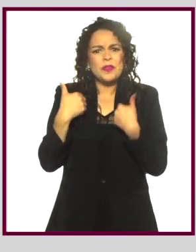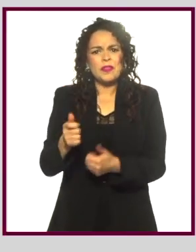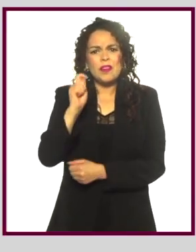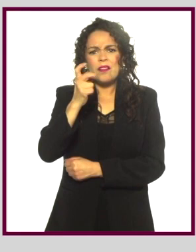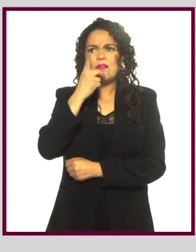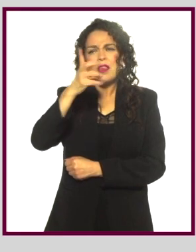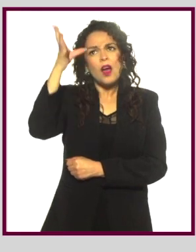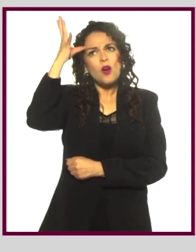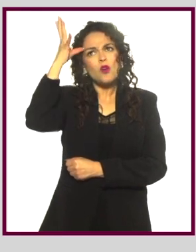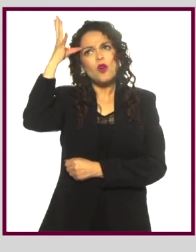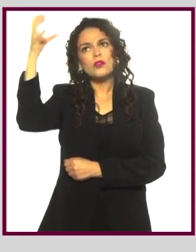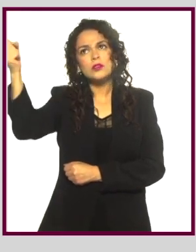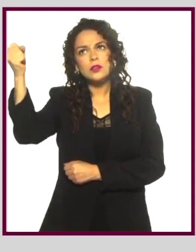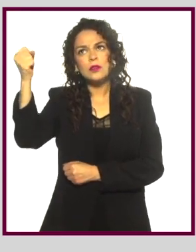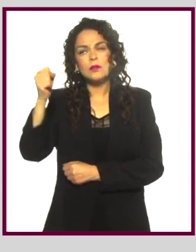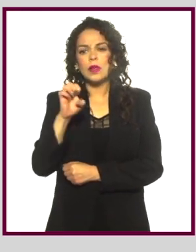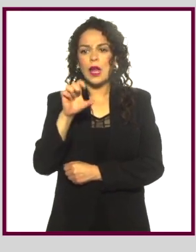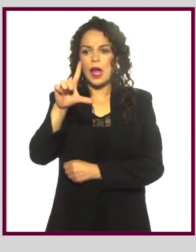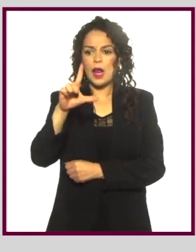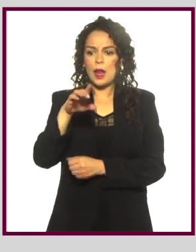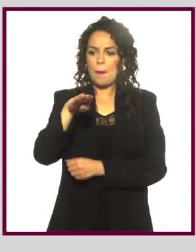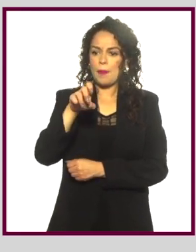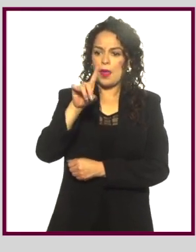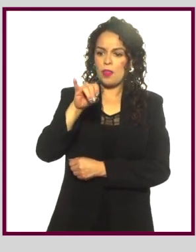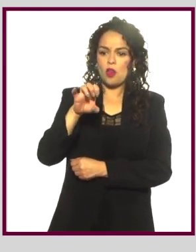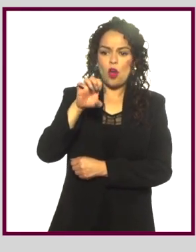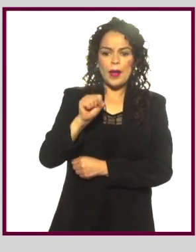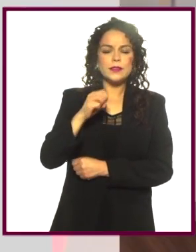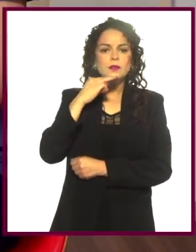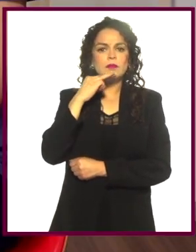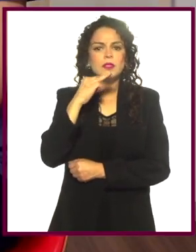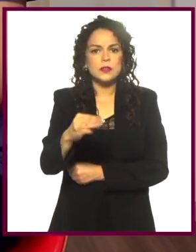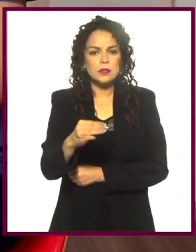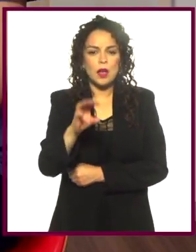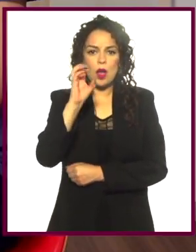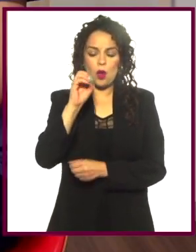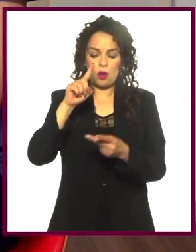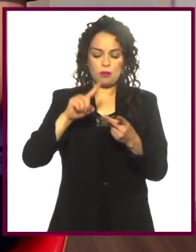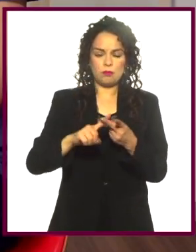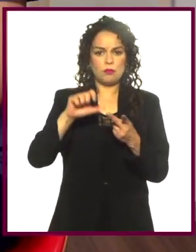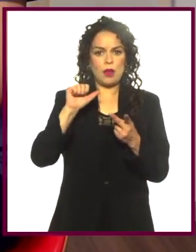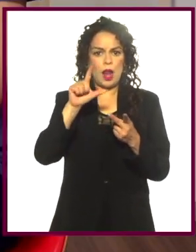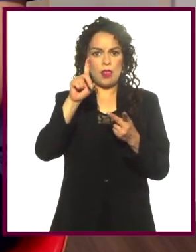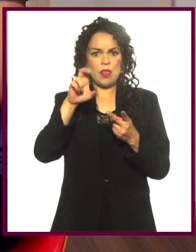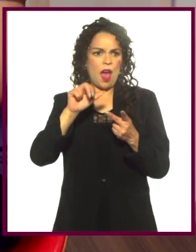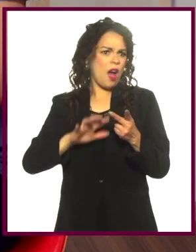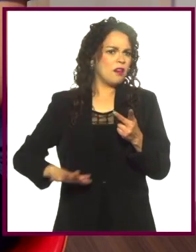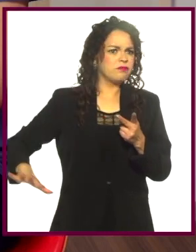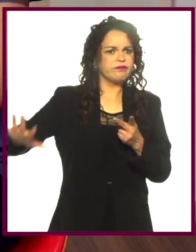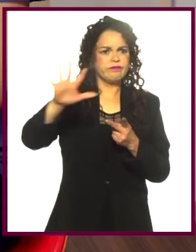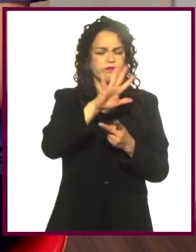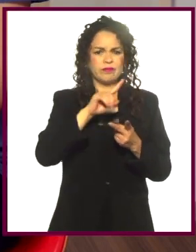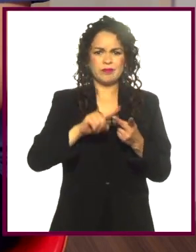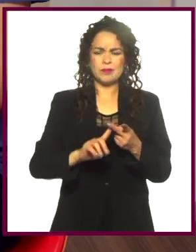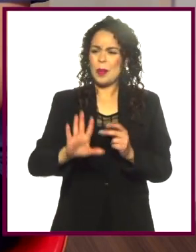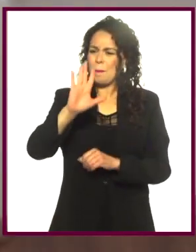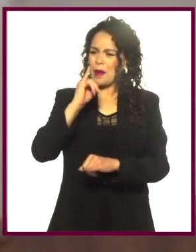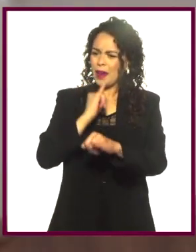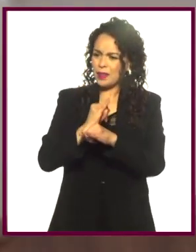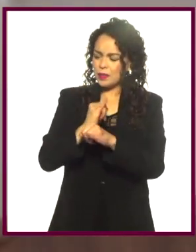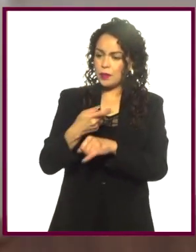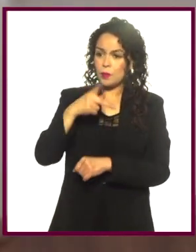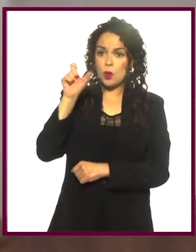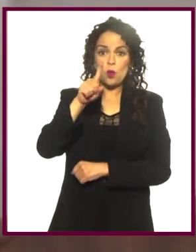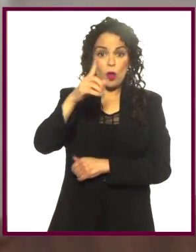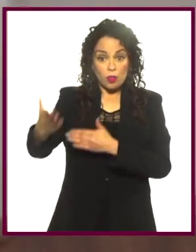a qué se refiere con el concepto de el medio es el mensaje o el de la aldea global, que se parece mucho a Internet, pero